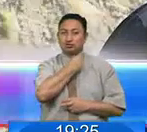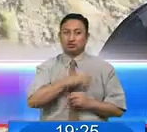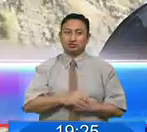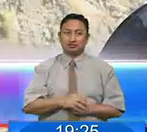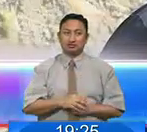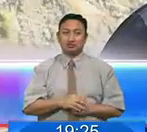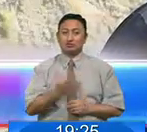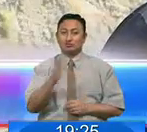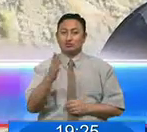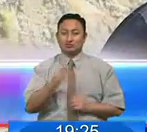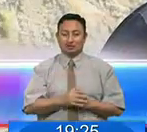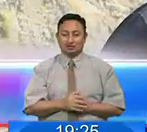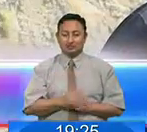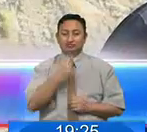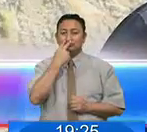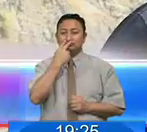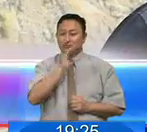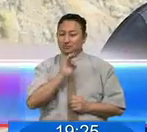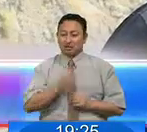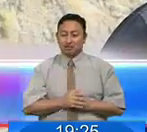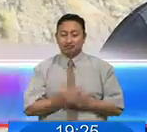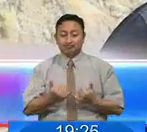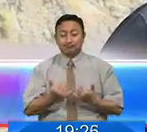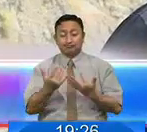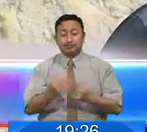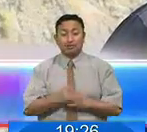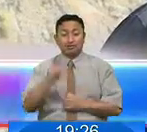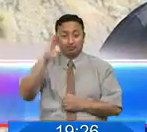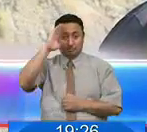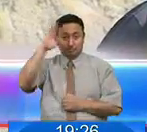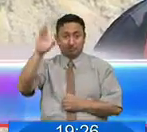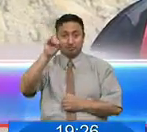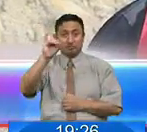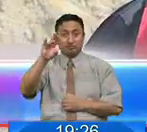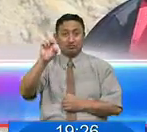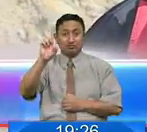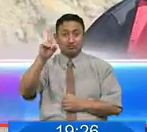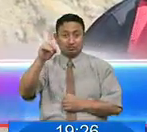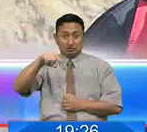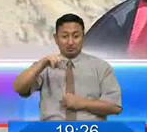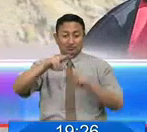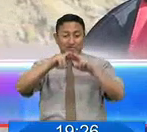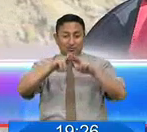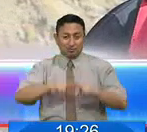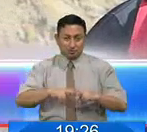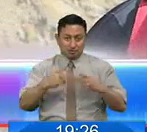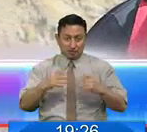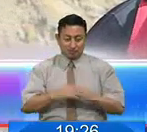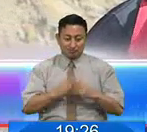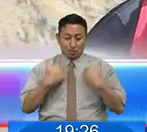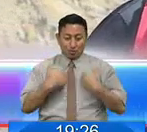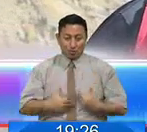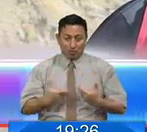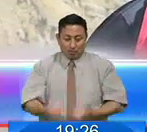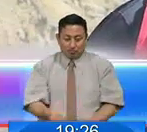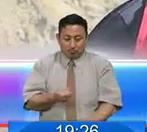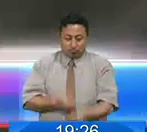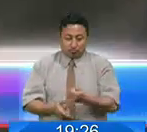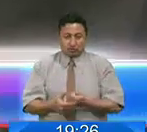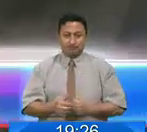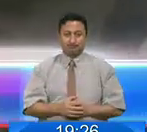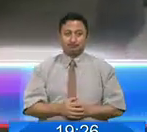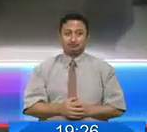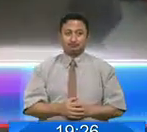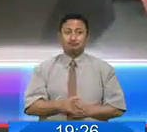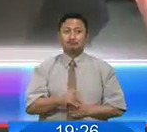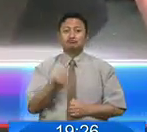presencia signos vitales y ahorita estamos esperando lo personal de lalín hacer que ingrese hagan el peritaje respectivo para poder hacer la extracción del cuerpo